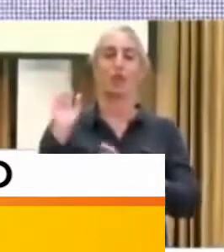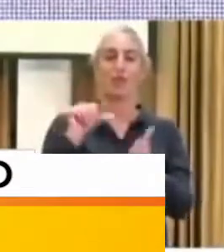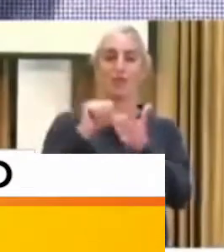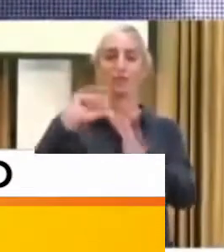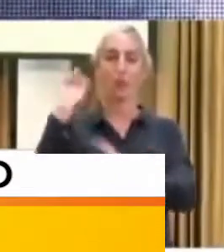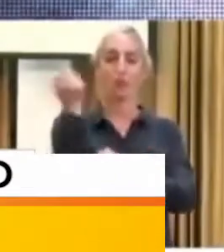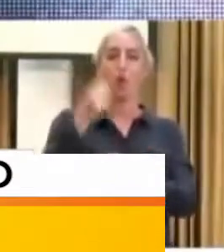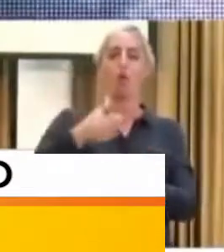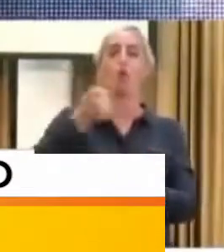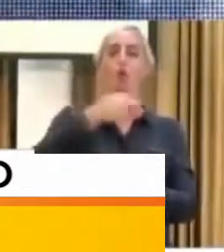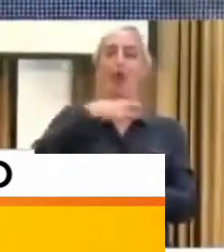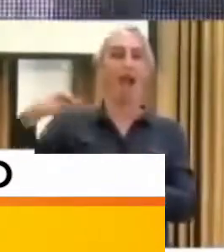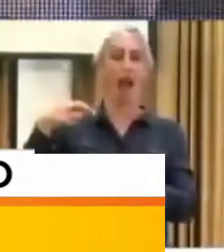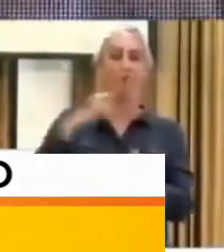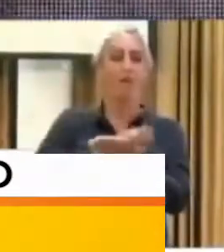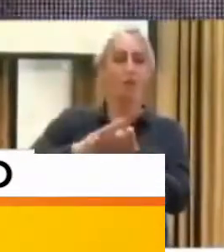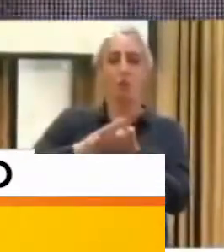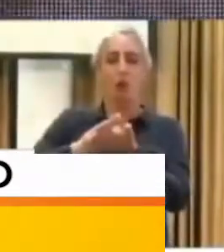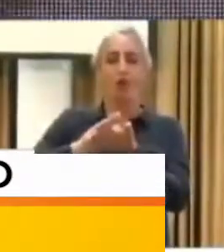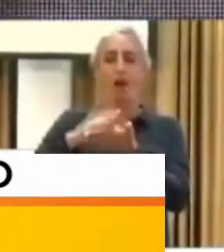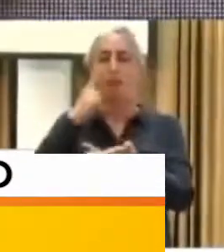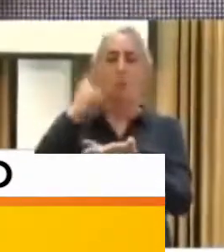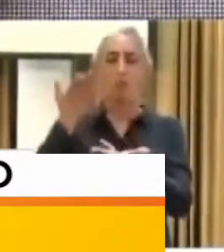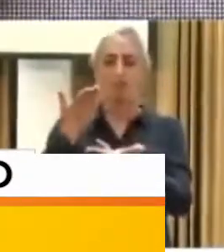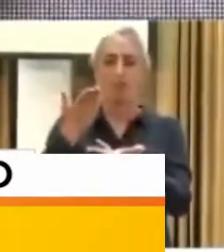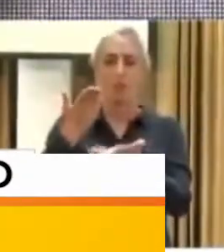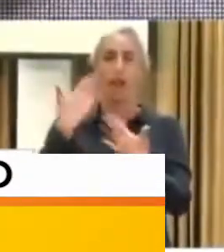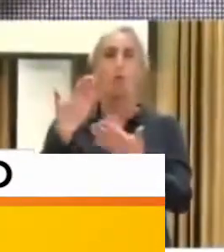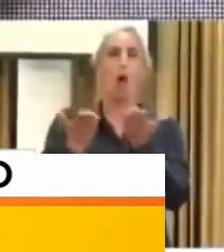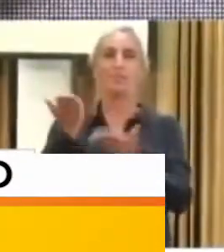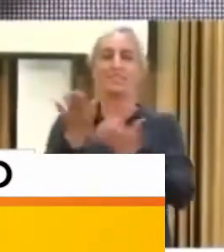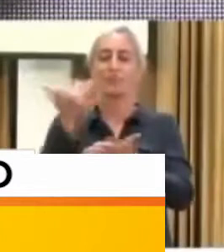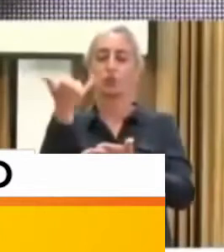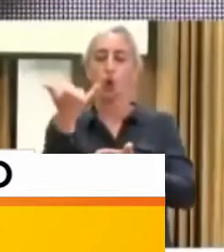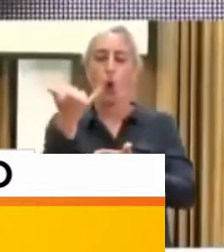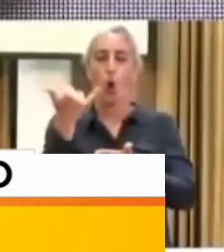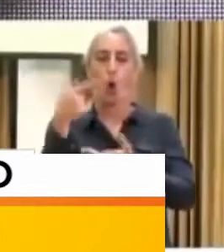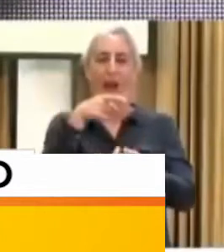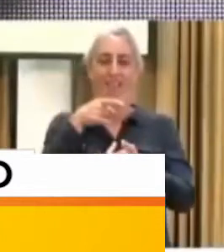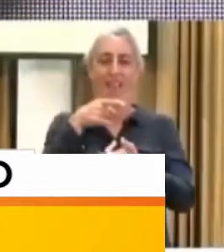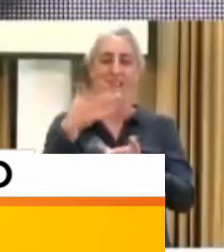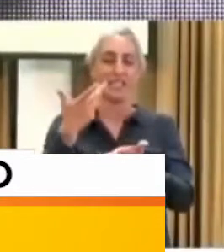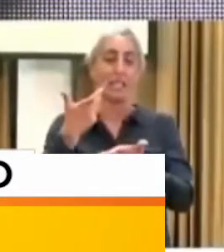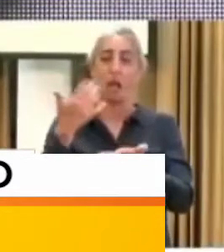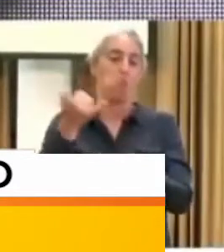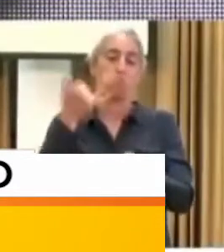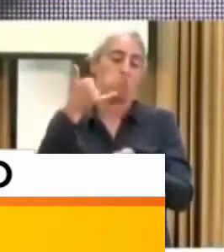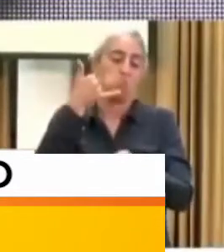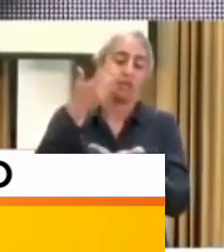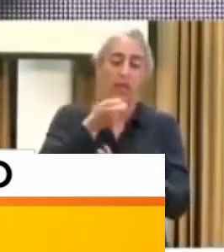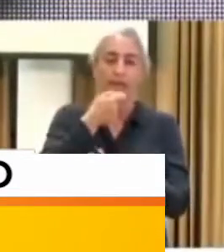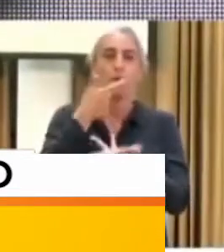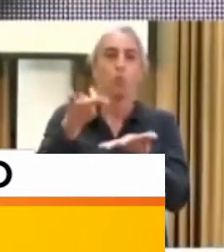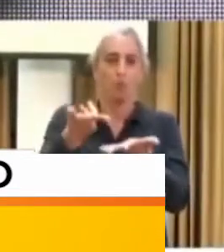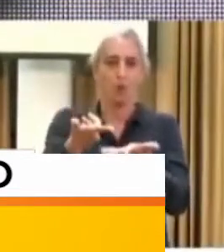municipal que le permite a los vecinos y vecinas acceder a servicios municipales donde su dispositivo móvil con el objeto de continuar